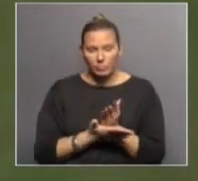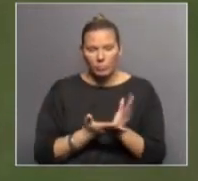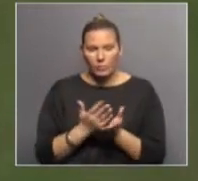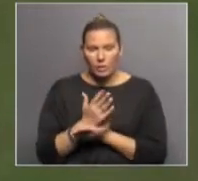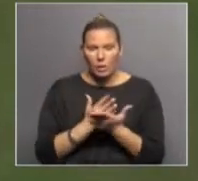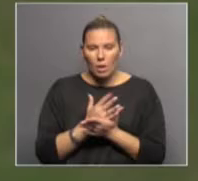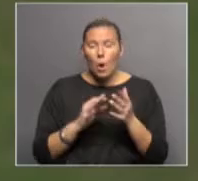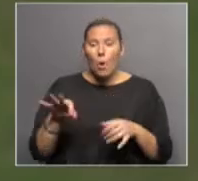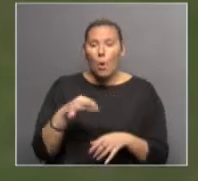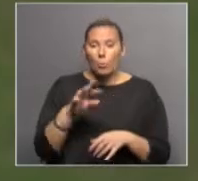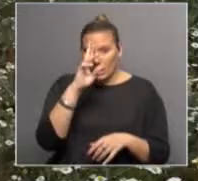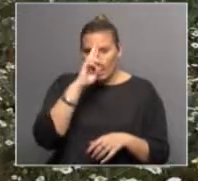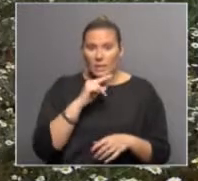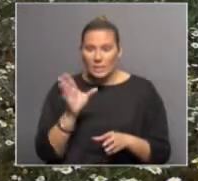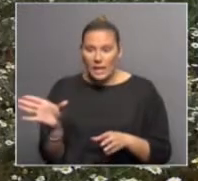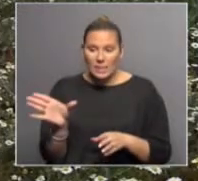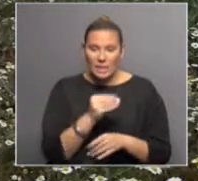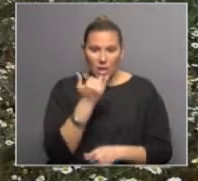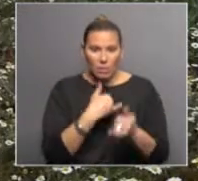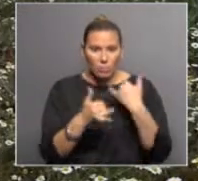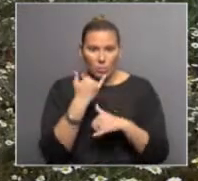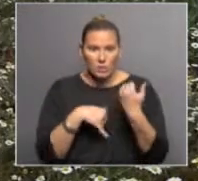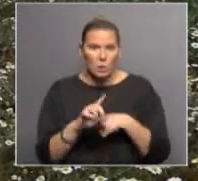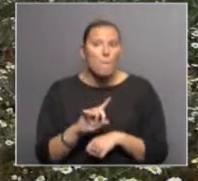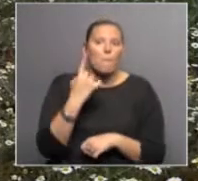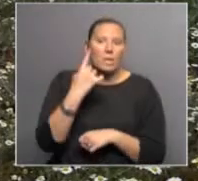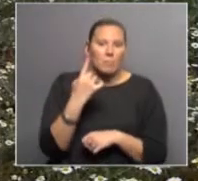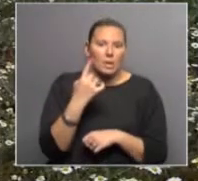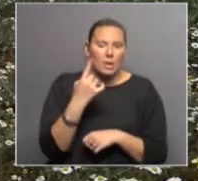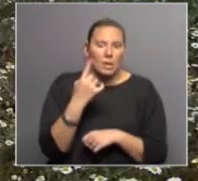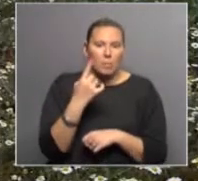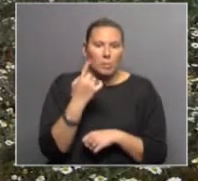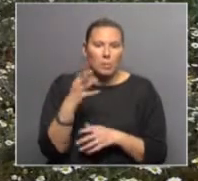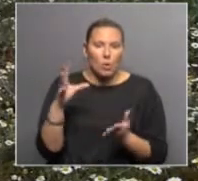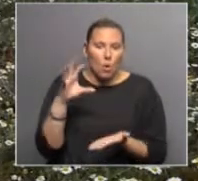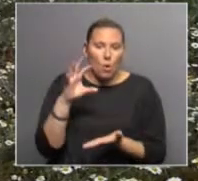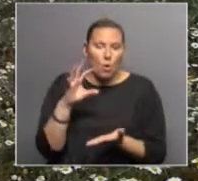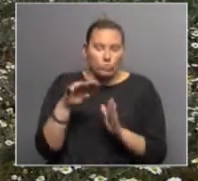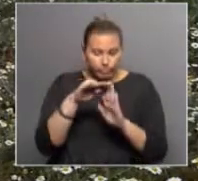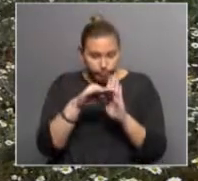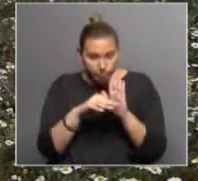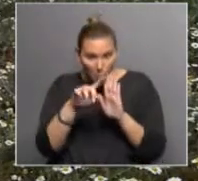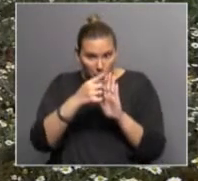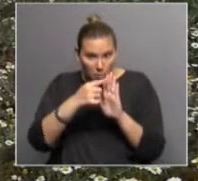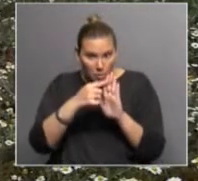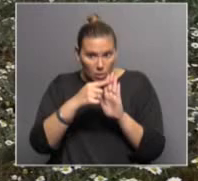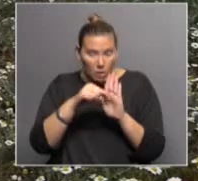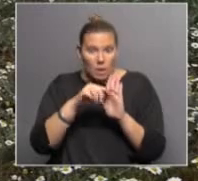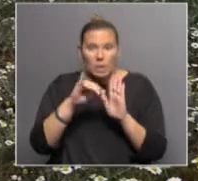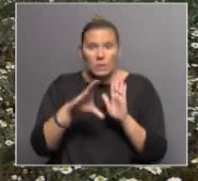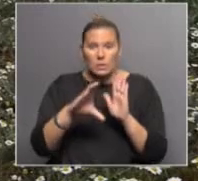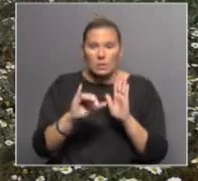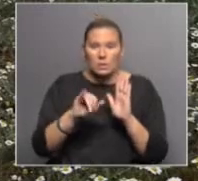la única raza que aparece en las tres fuentes de información, en los primeros puestos, por decirlo de una manera, es justamente el